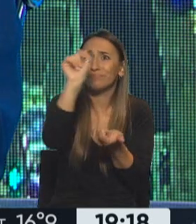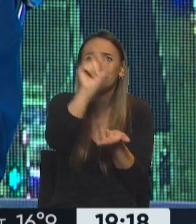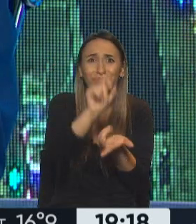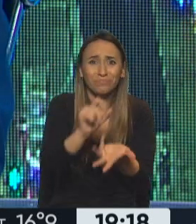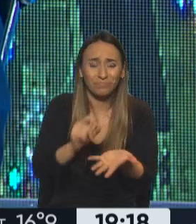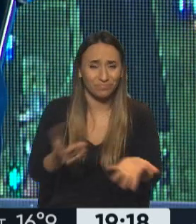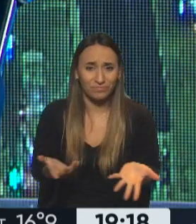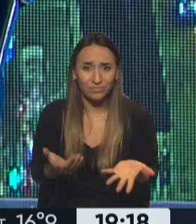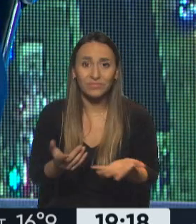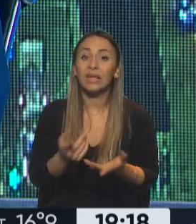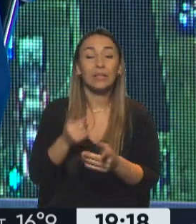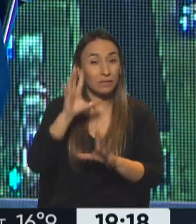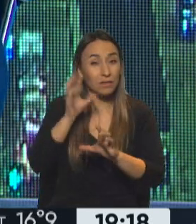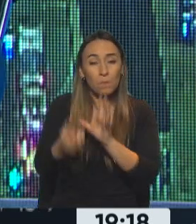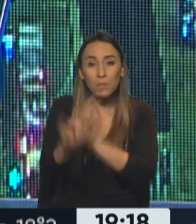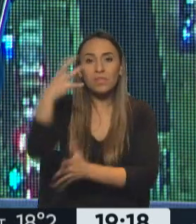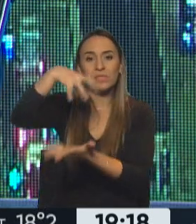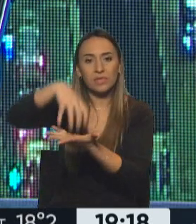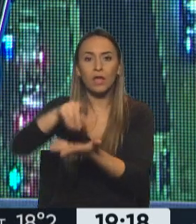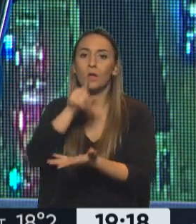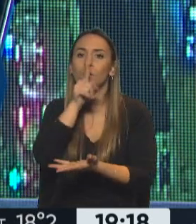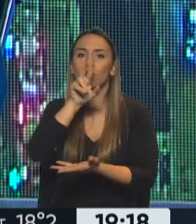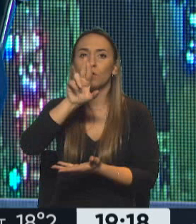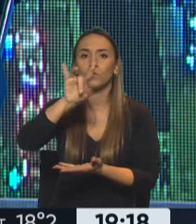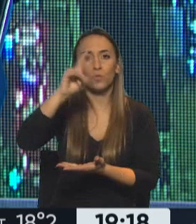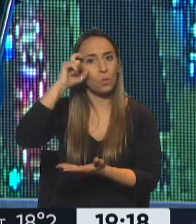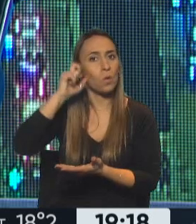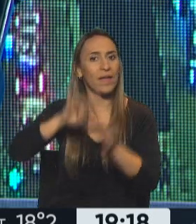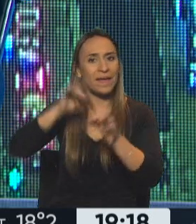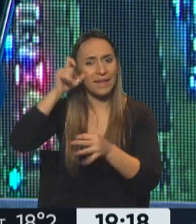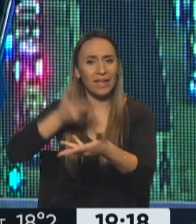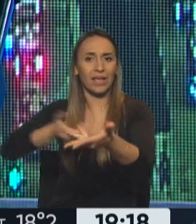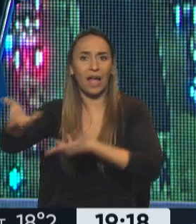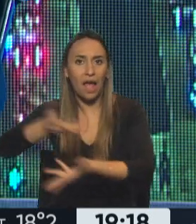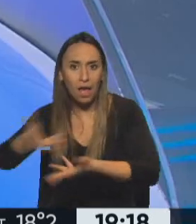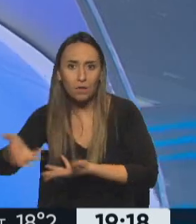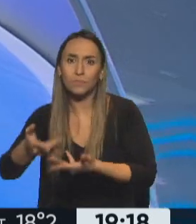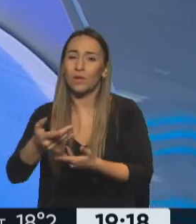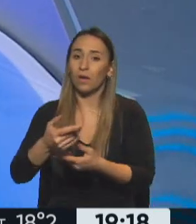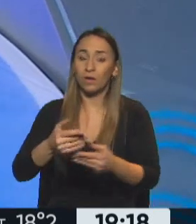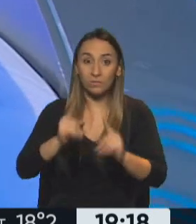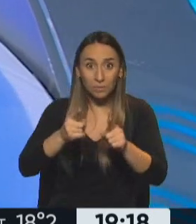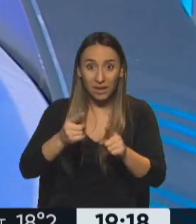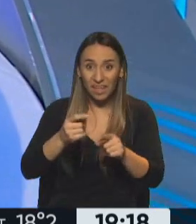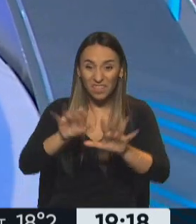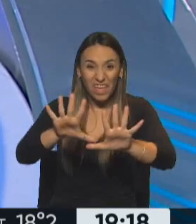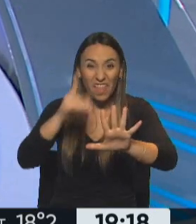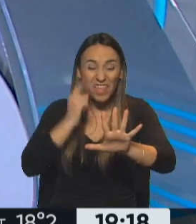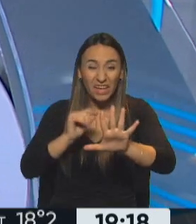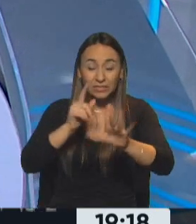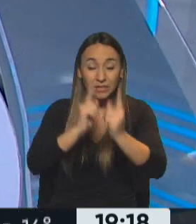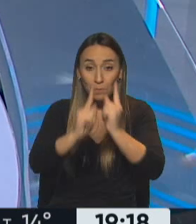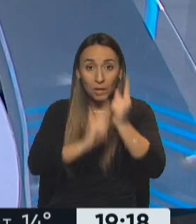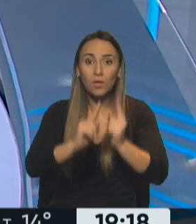club del trueque. Desde la política, 5 presidentes en 10 días. Nos decretaron el